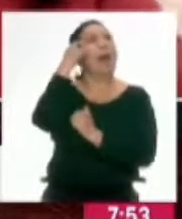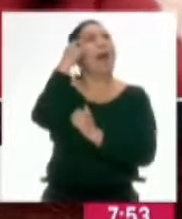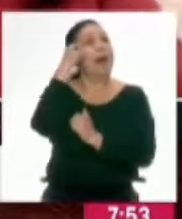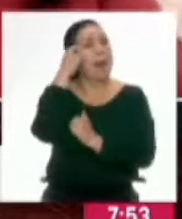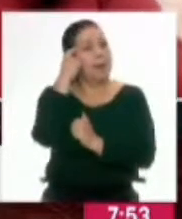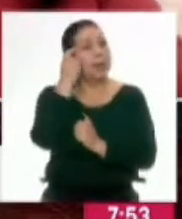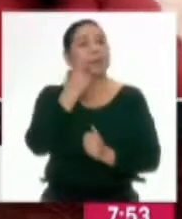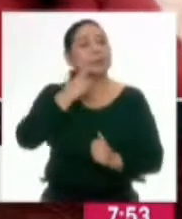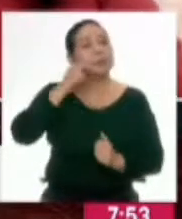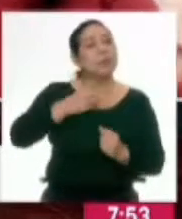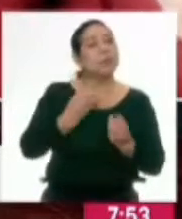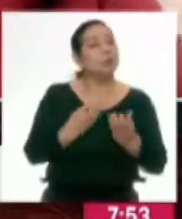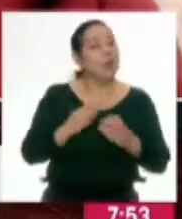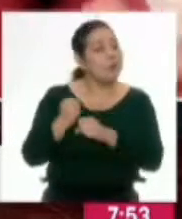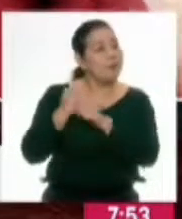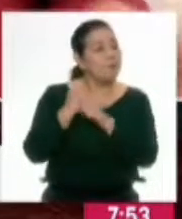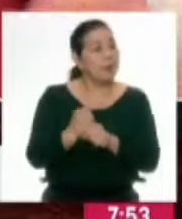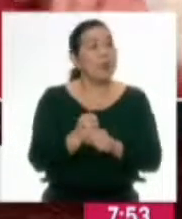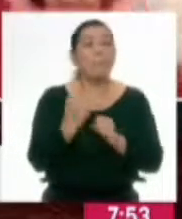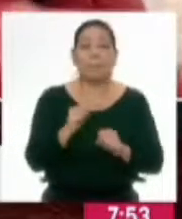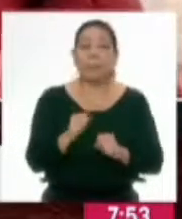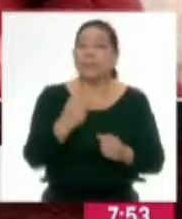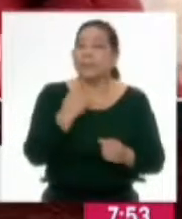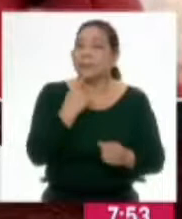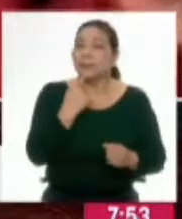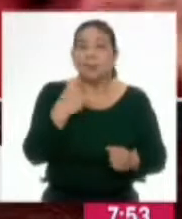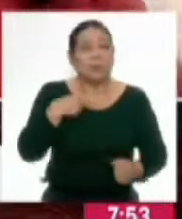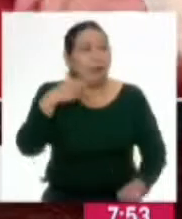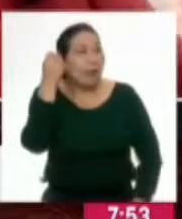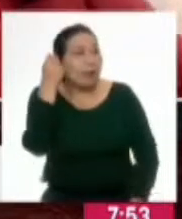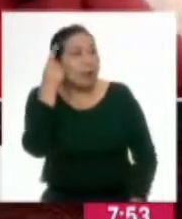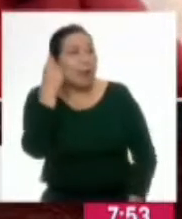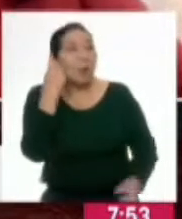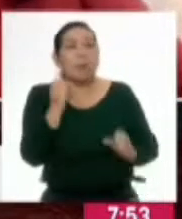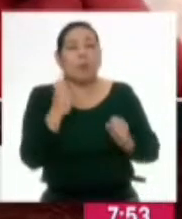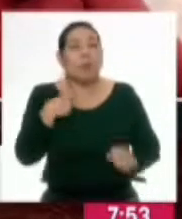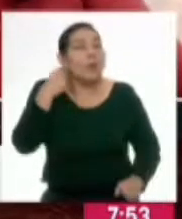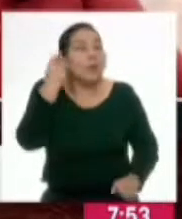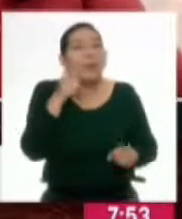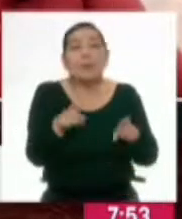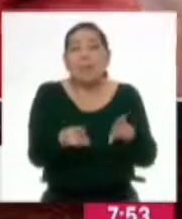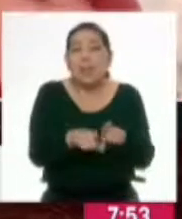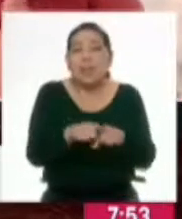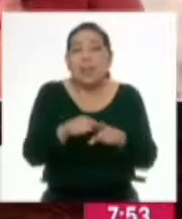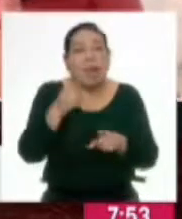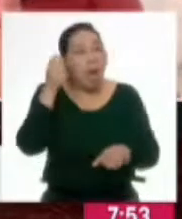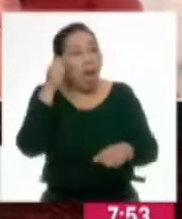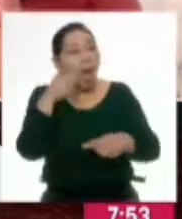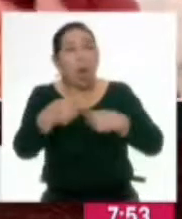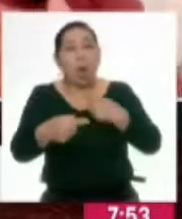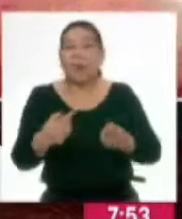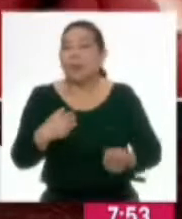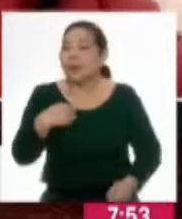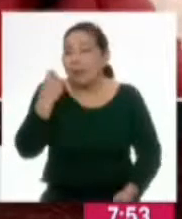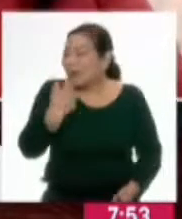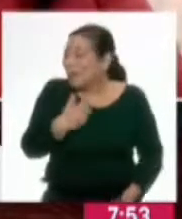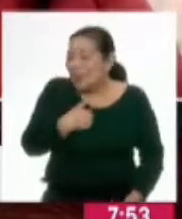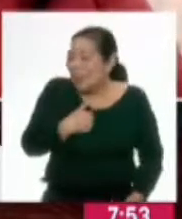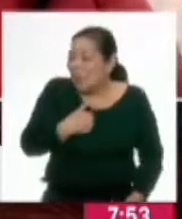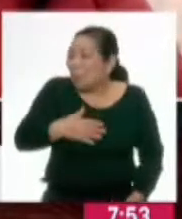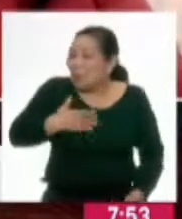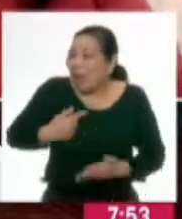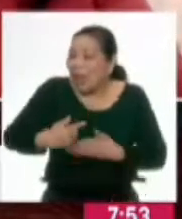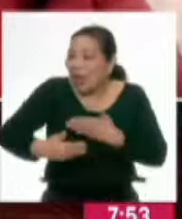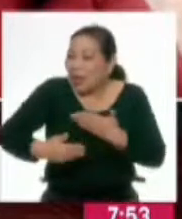está necesitando con mucha fuerza, para poder desde esa comprensión poder entender también a los demás. Si yo no me comprendo, no voy a